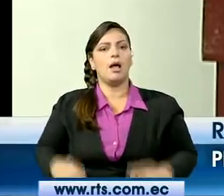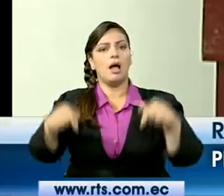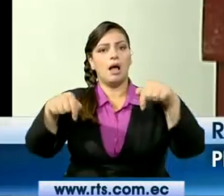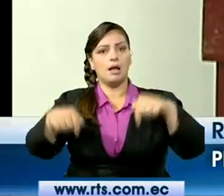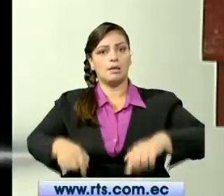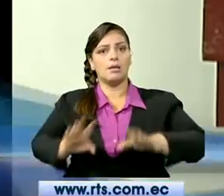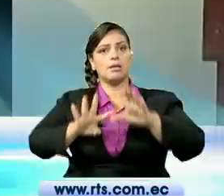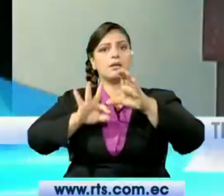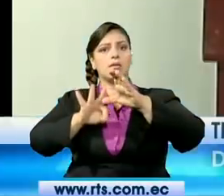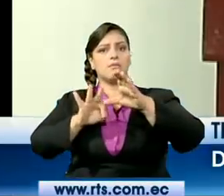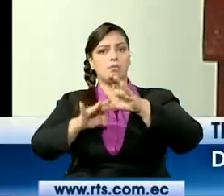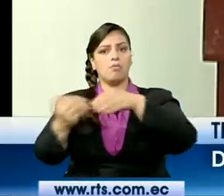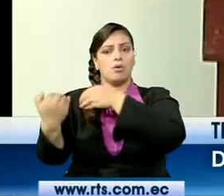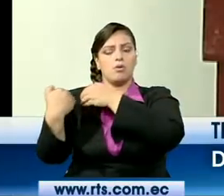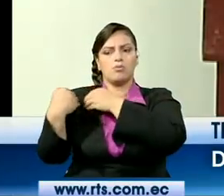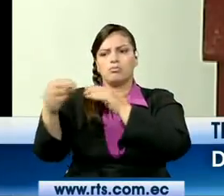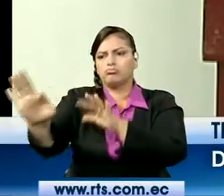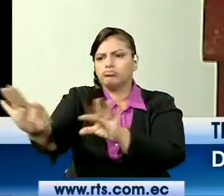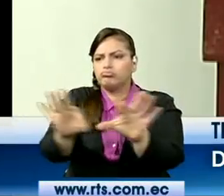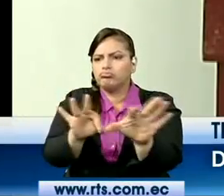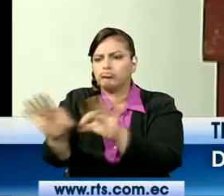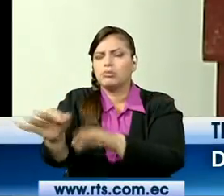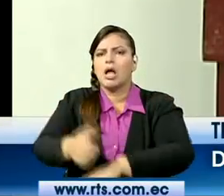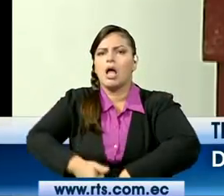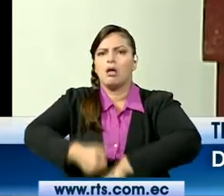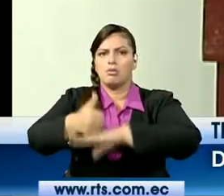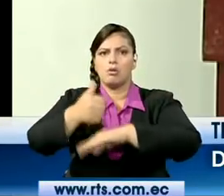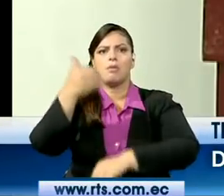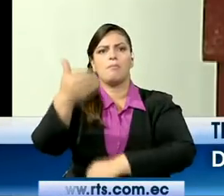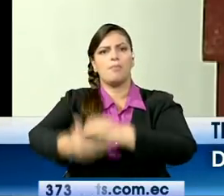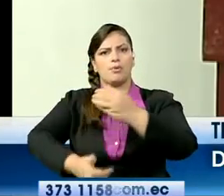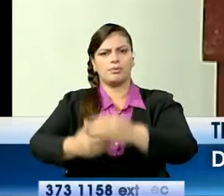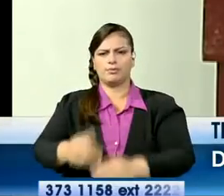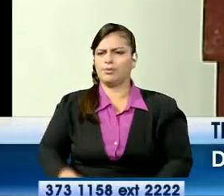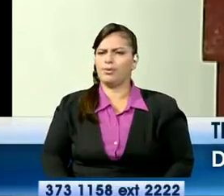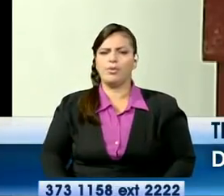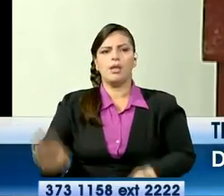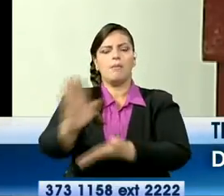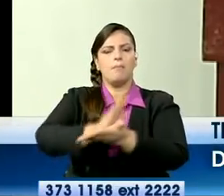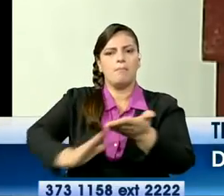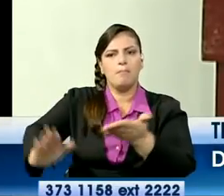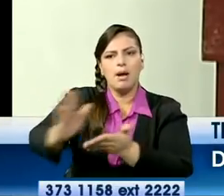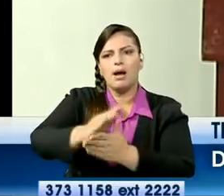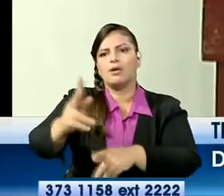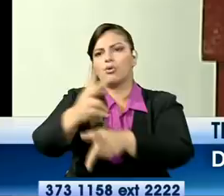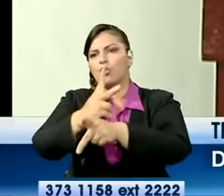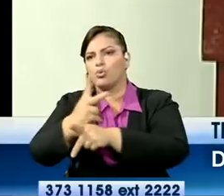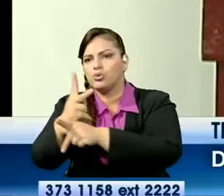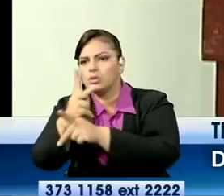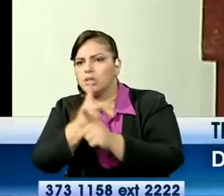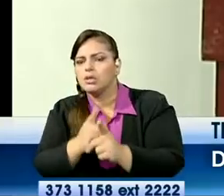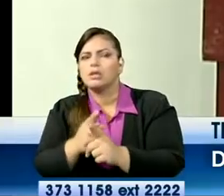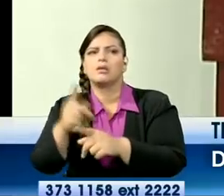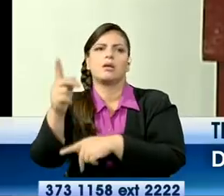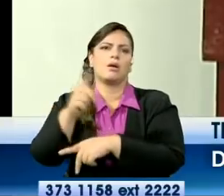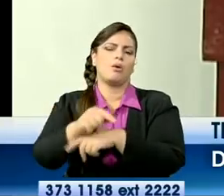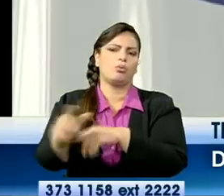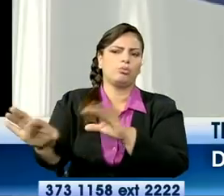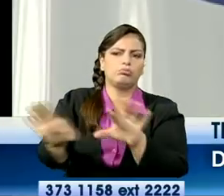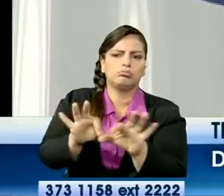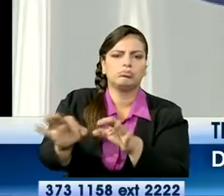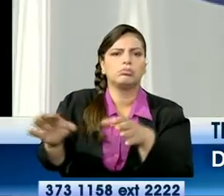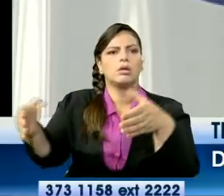importante. Se vienen designando consejos barriales, se vienen procesando escuelas de formación,